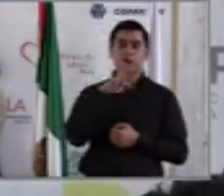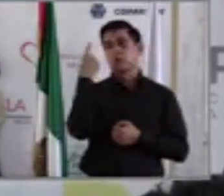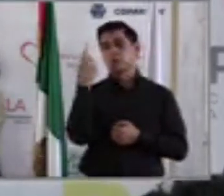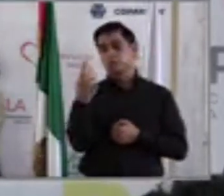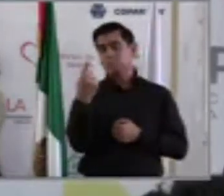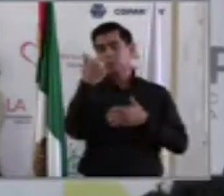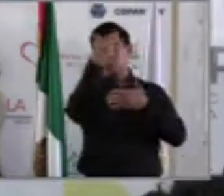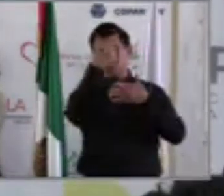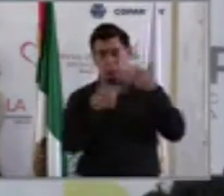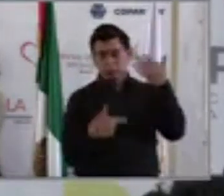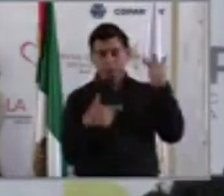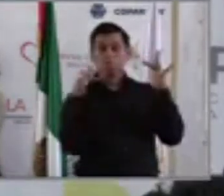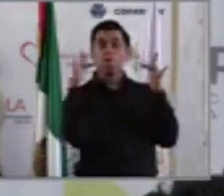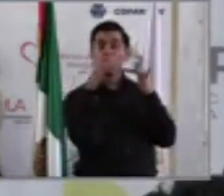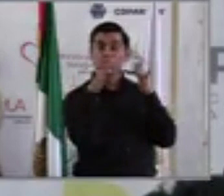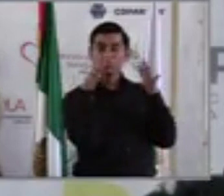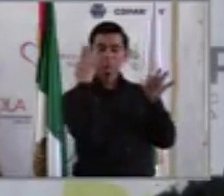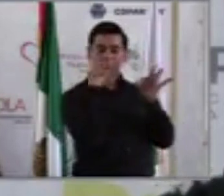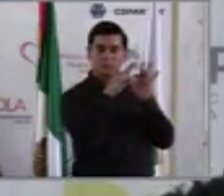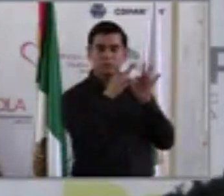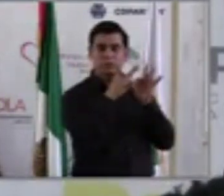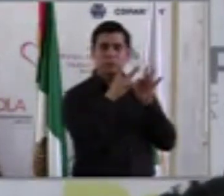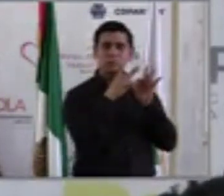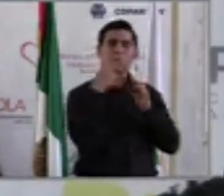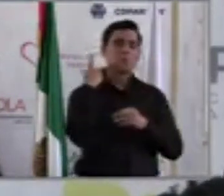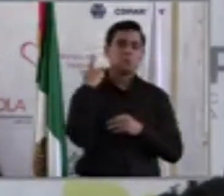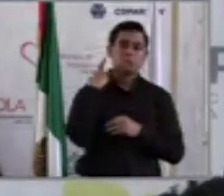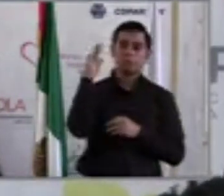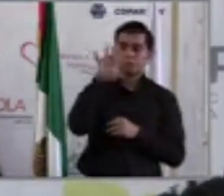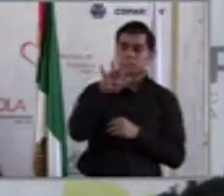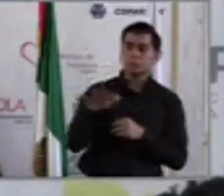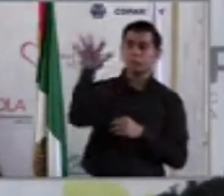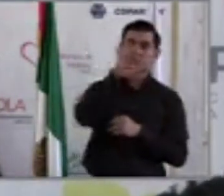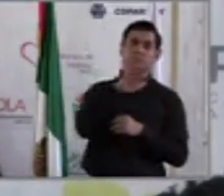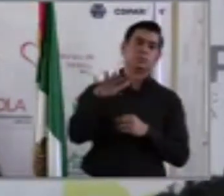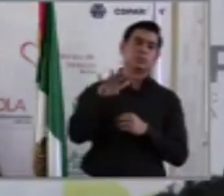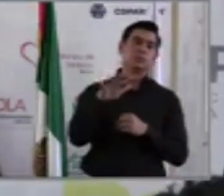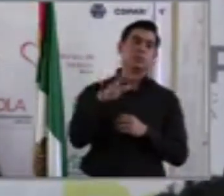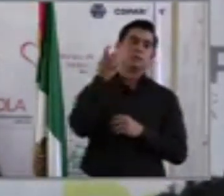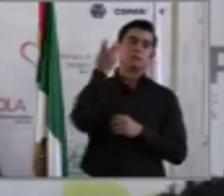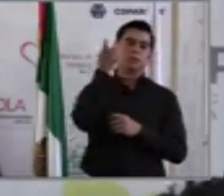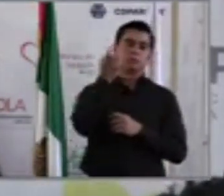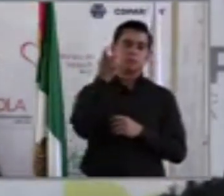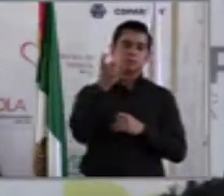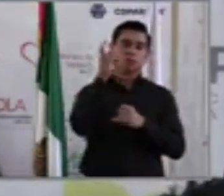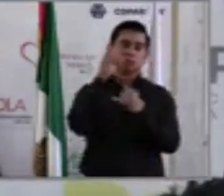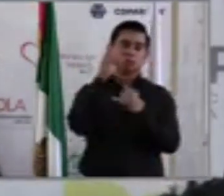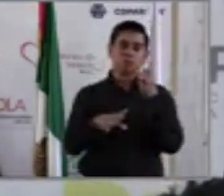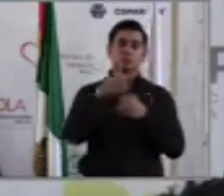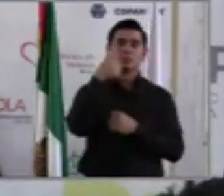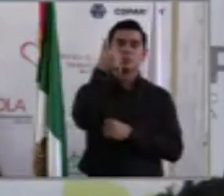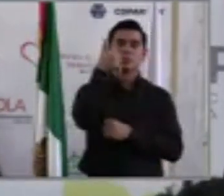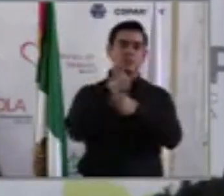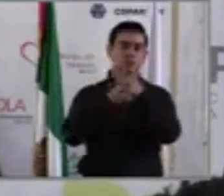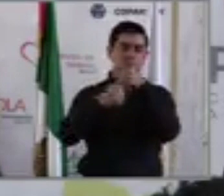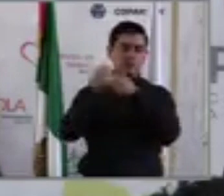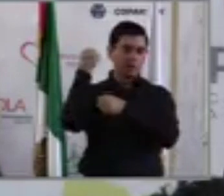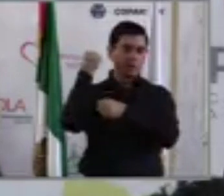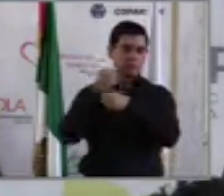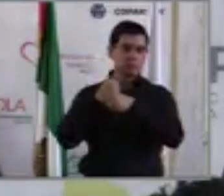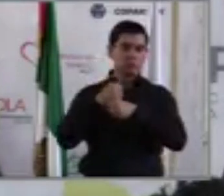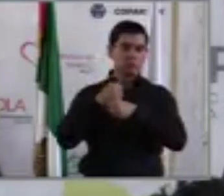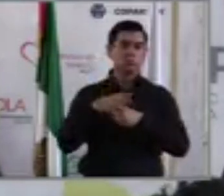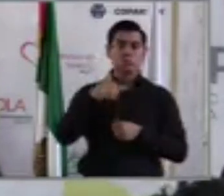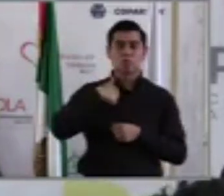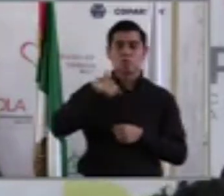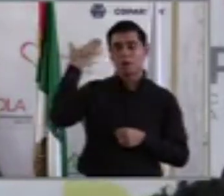agenda. La política pública y los resultados de los últimos 6 años, cuando me